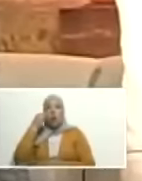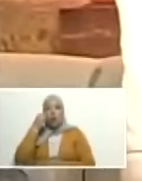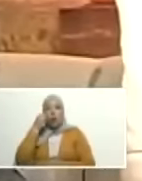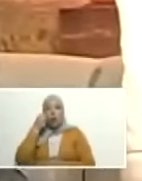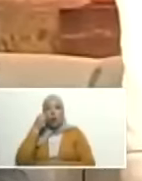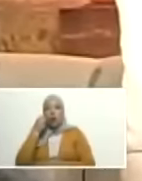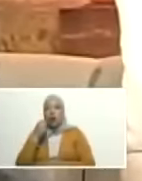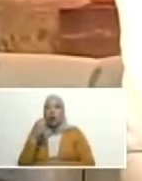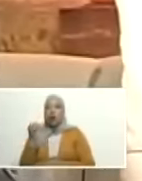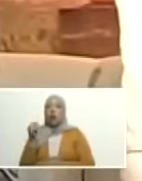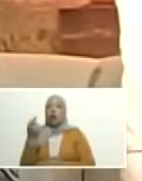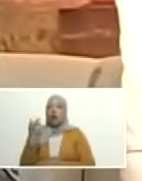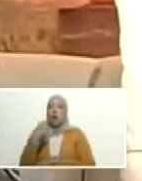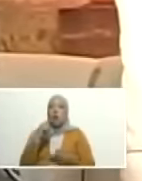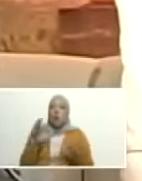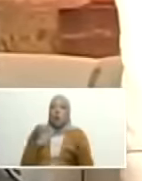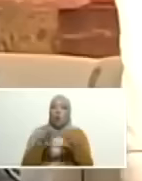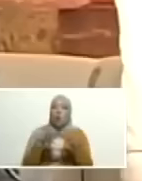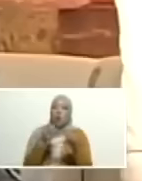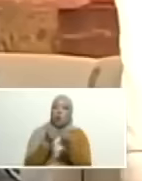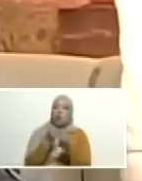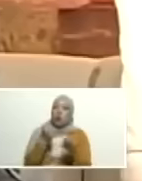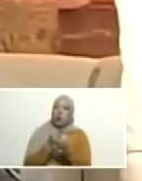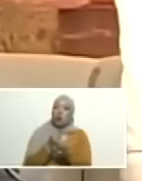Tomás Chano y nos reuníamos largas horas.